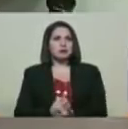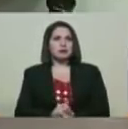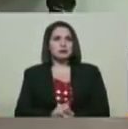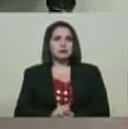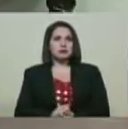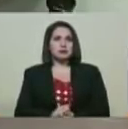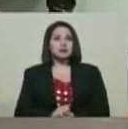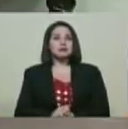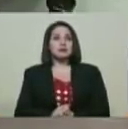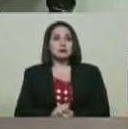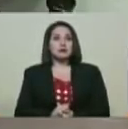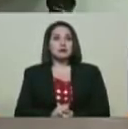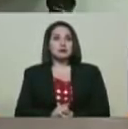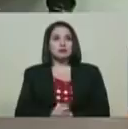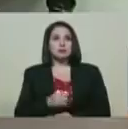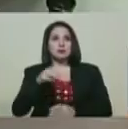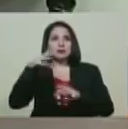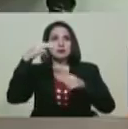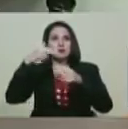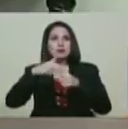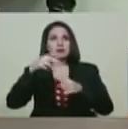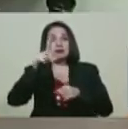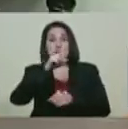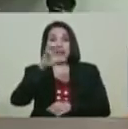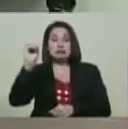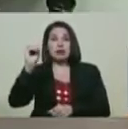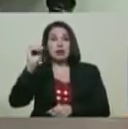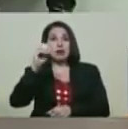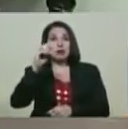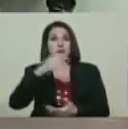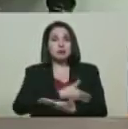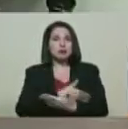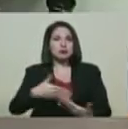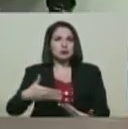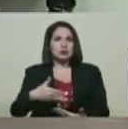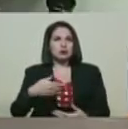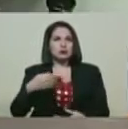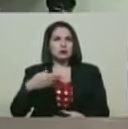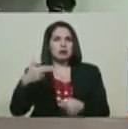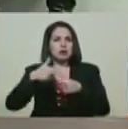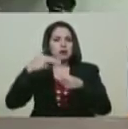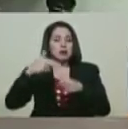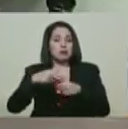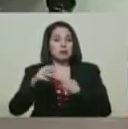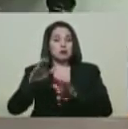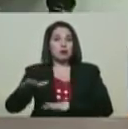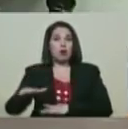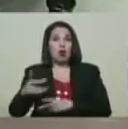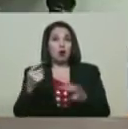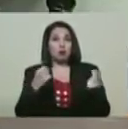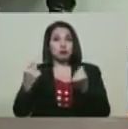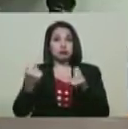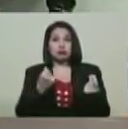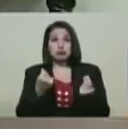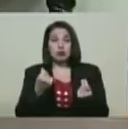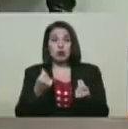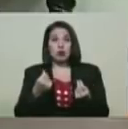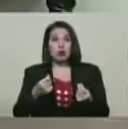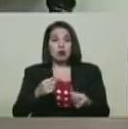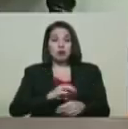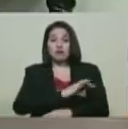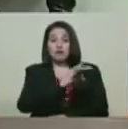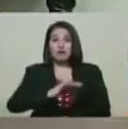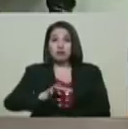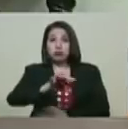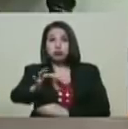República, a emitir 100 millones de petro respaldado en el campo número uno del bloque Ayacucho de la faja petrolífera